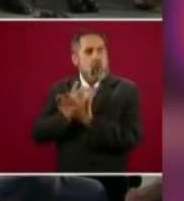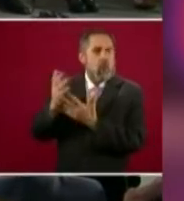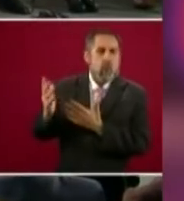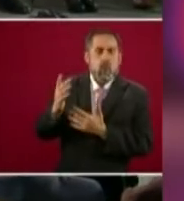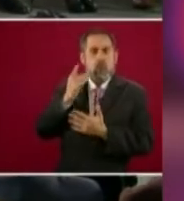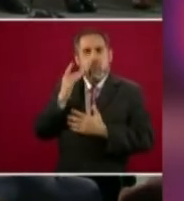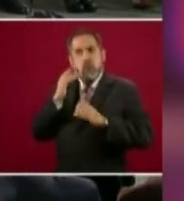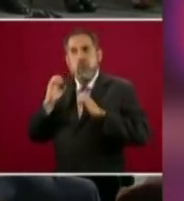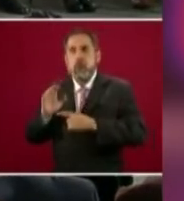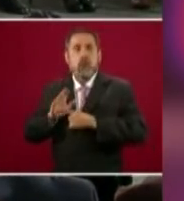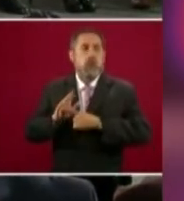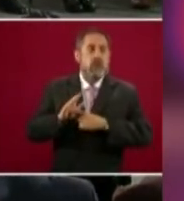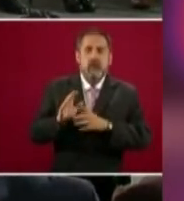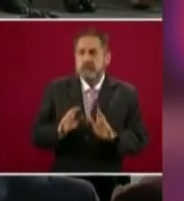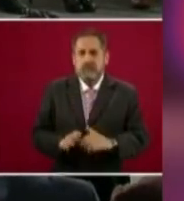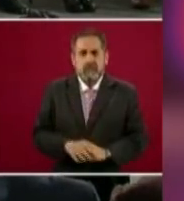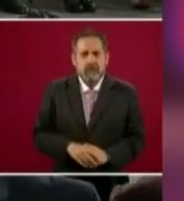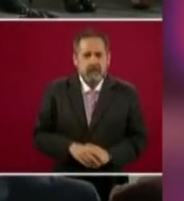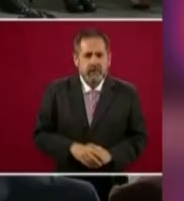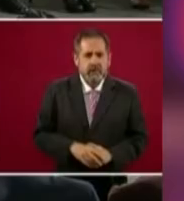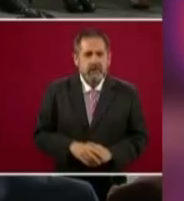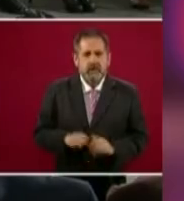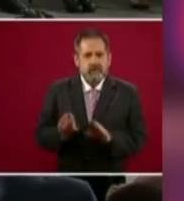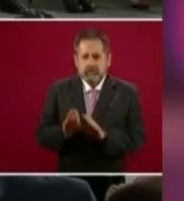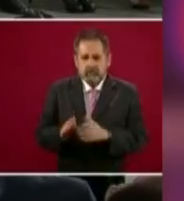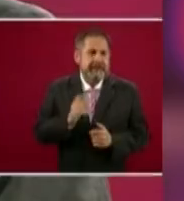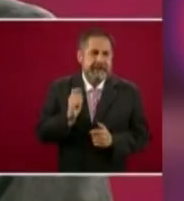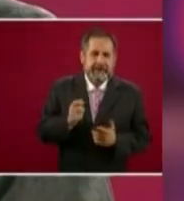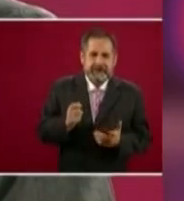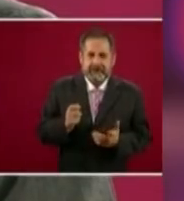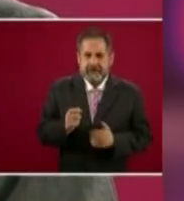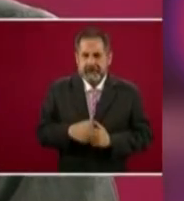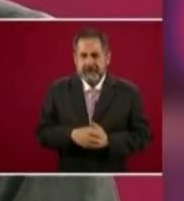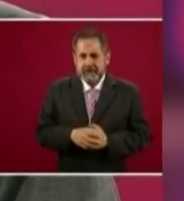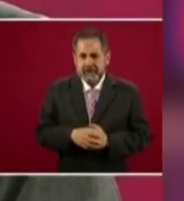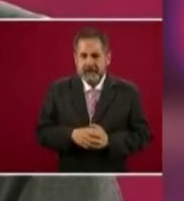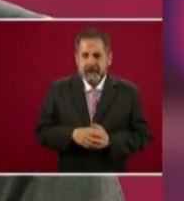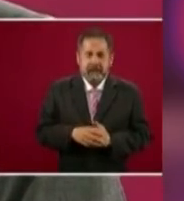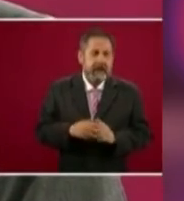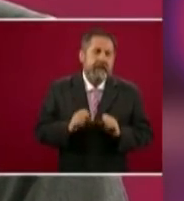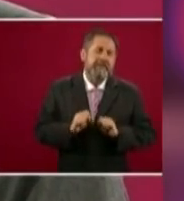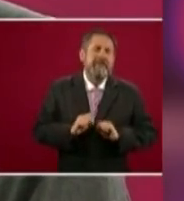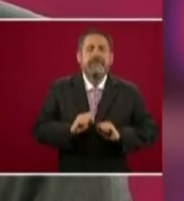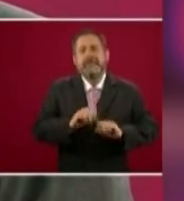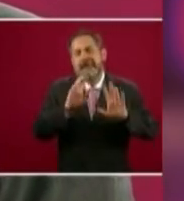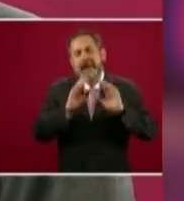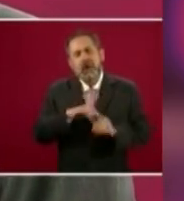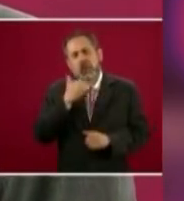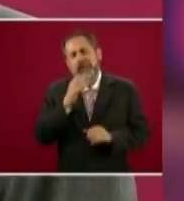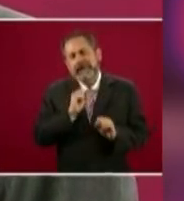un problema tan serio. Él recomendaba seguir yendo a los restaurantes, a